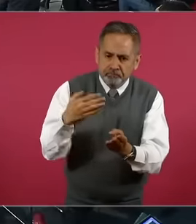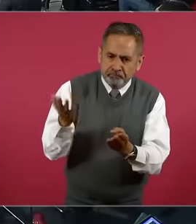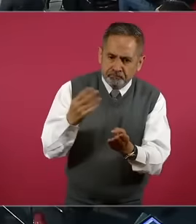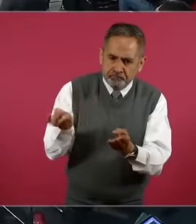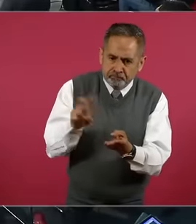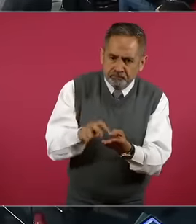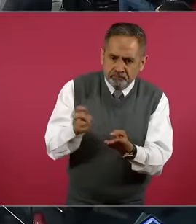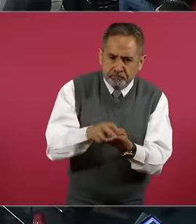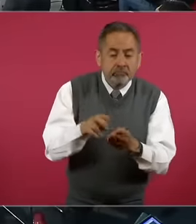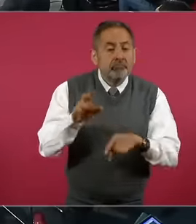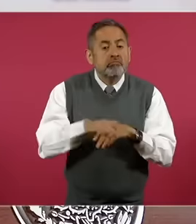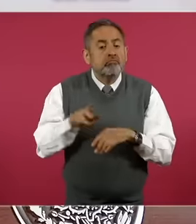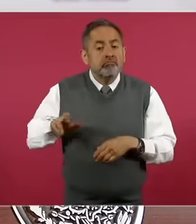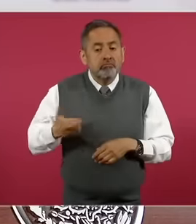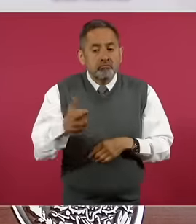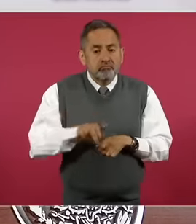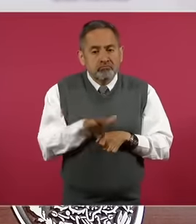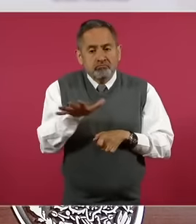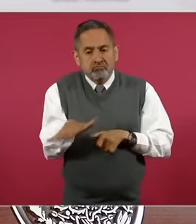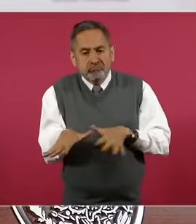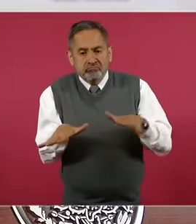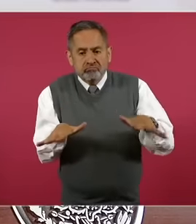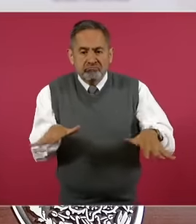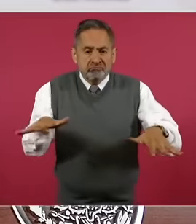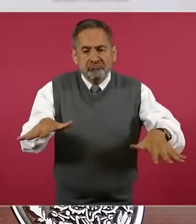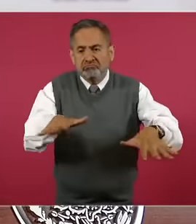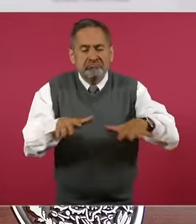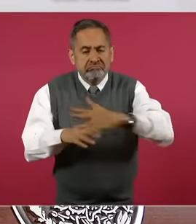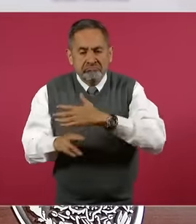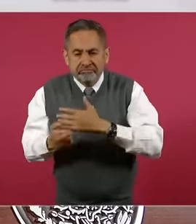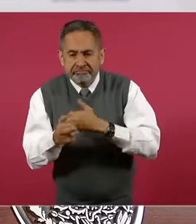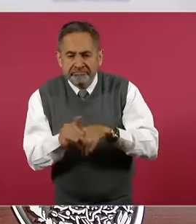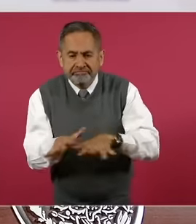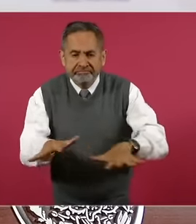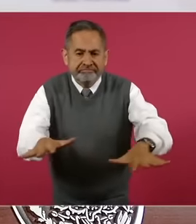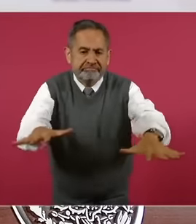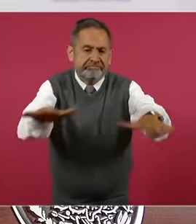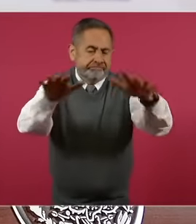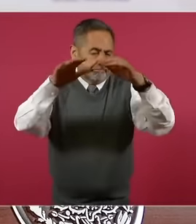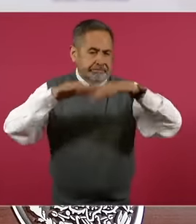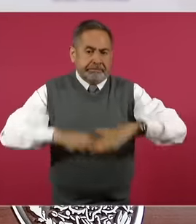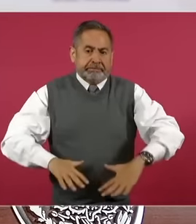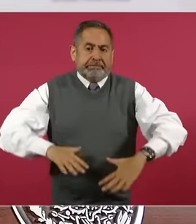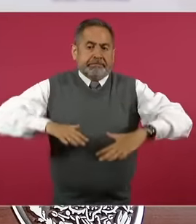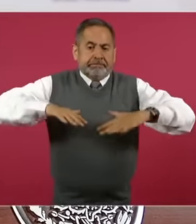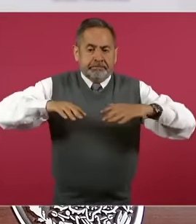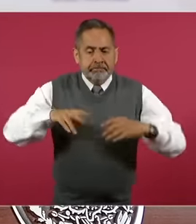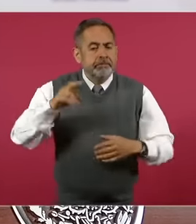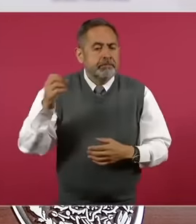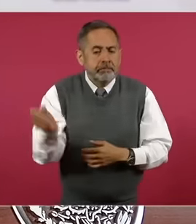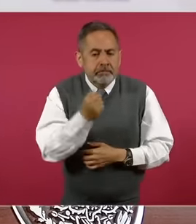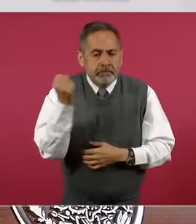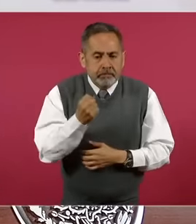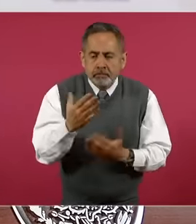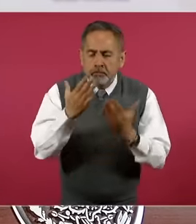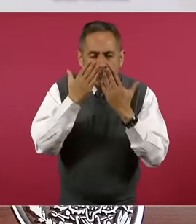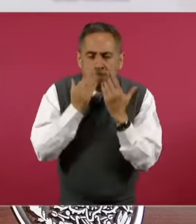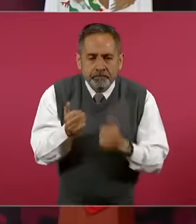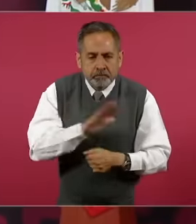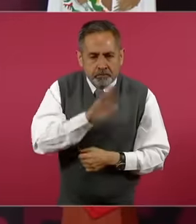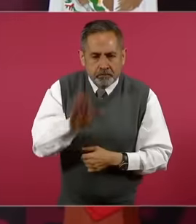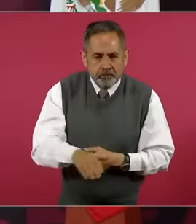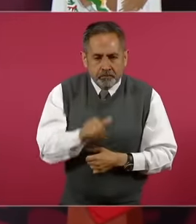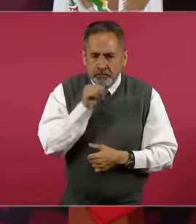porque se desbordaron ríos y arroyos. Afortunadamente no hay ninguna pérdida